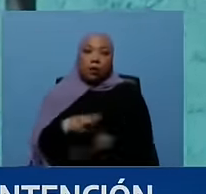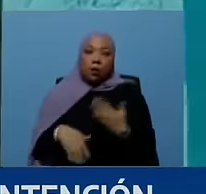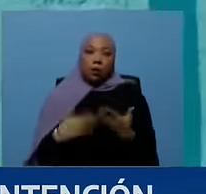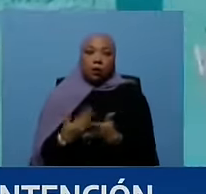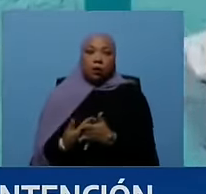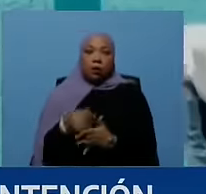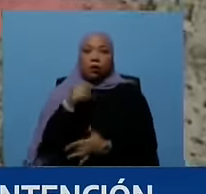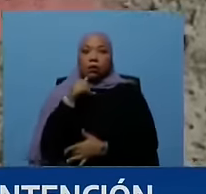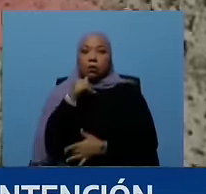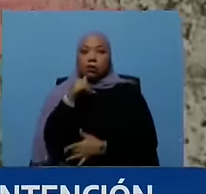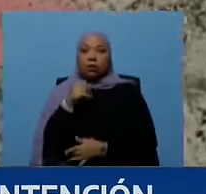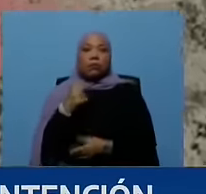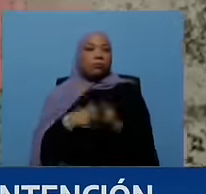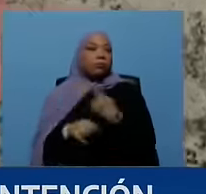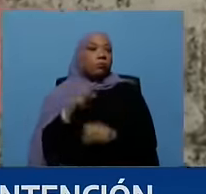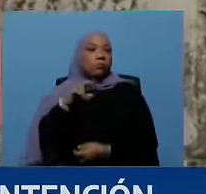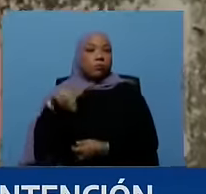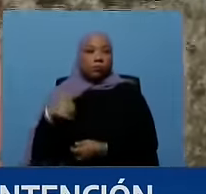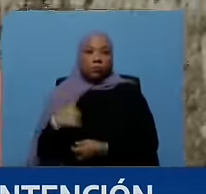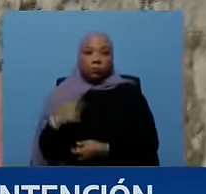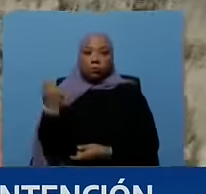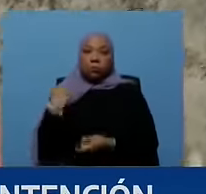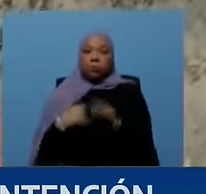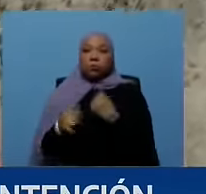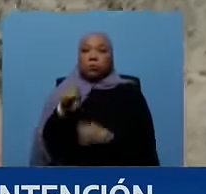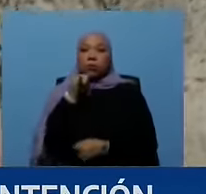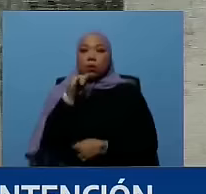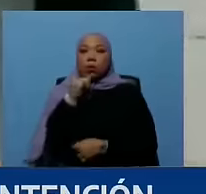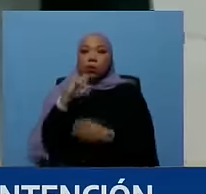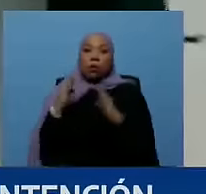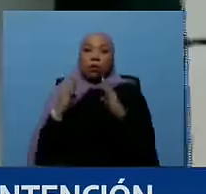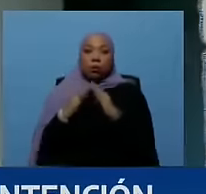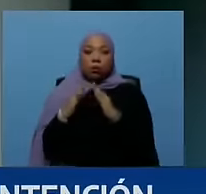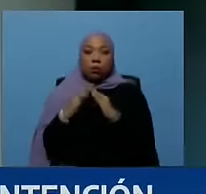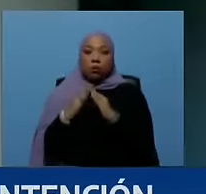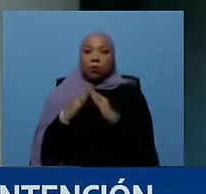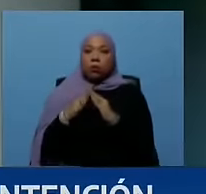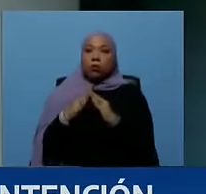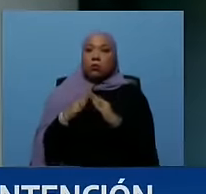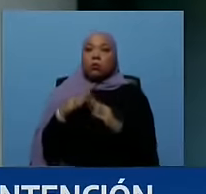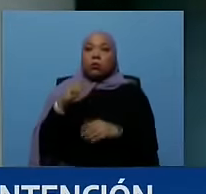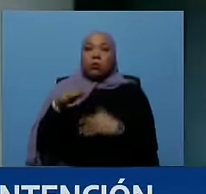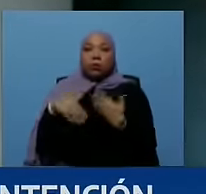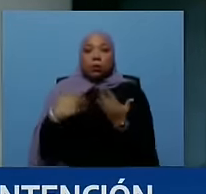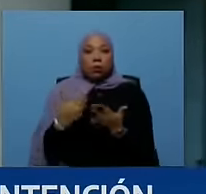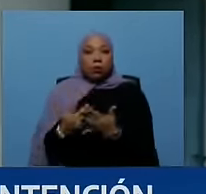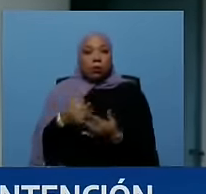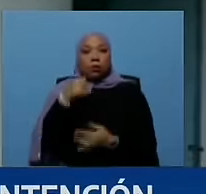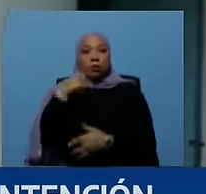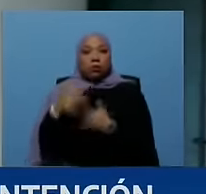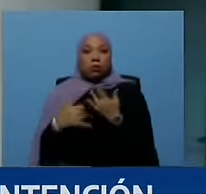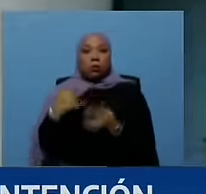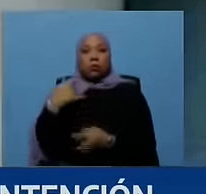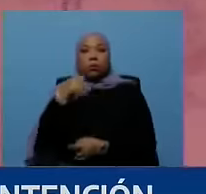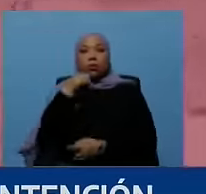Las gestiones cuando el comandante Chávez vendió su casa en aquel año, ¿te acuerdas, Silita? Y vinimos de manera diplomática